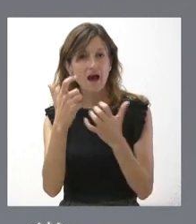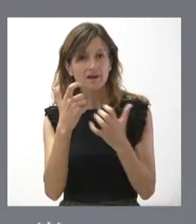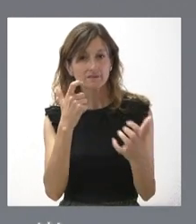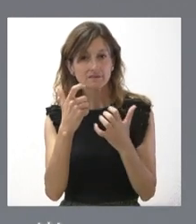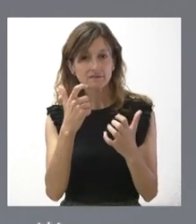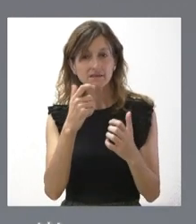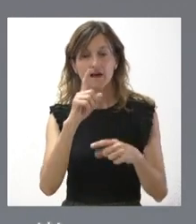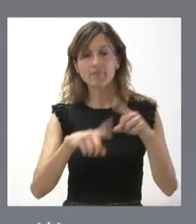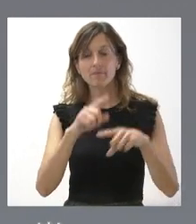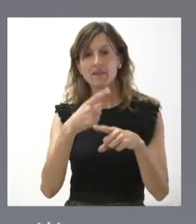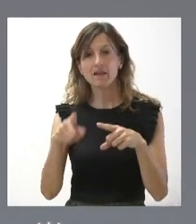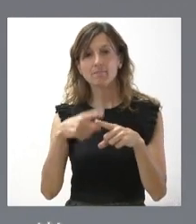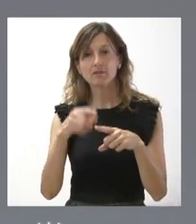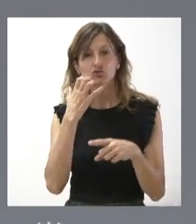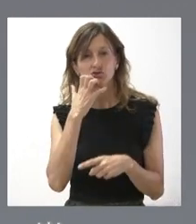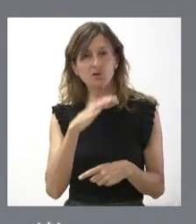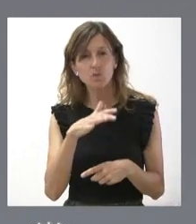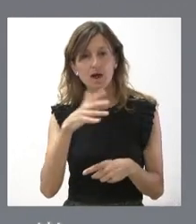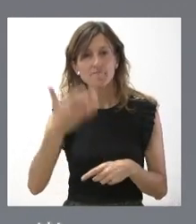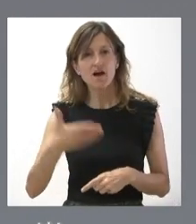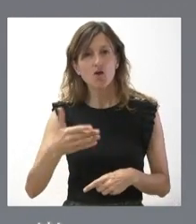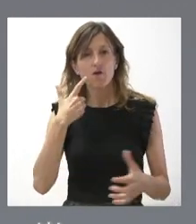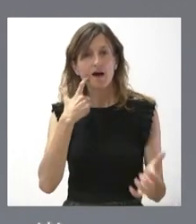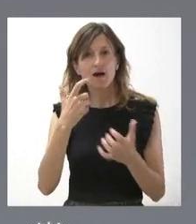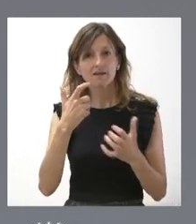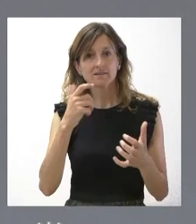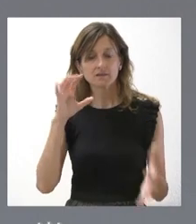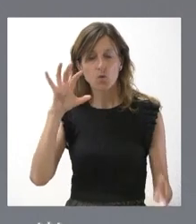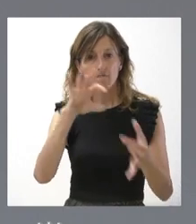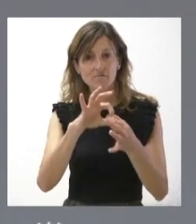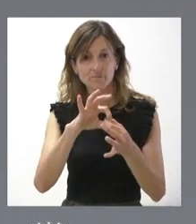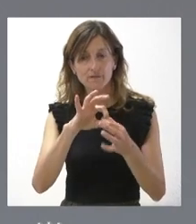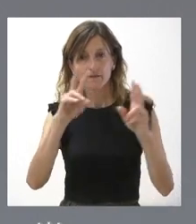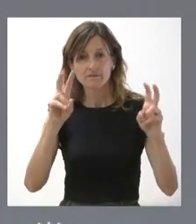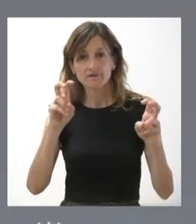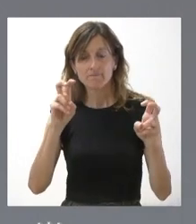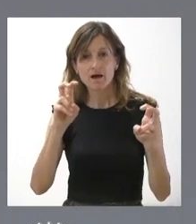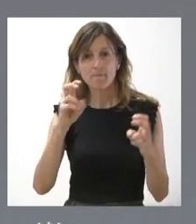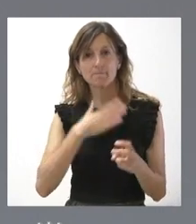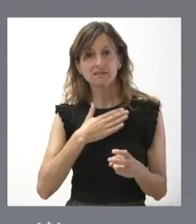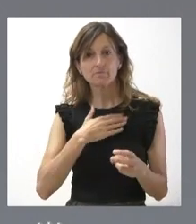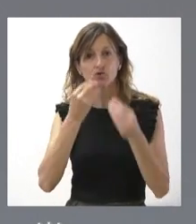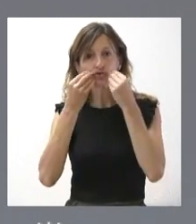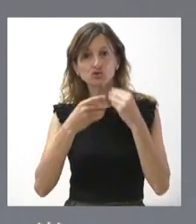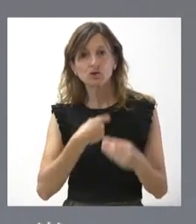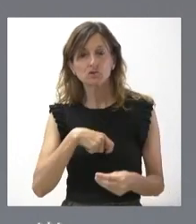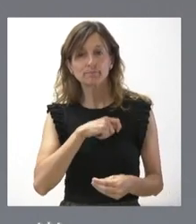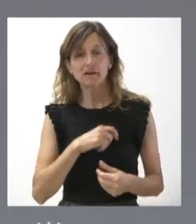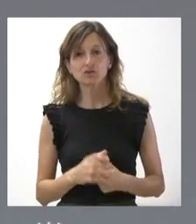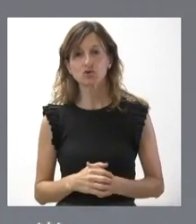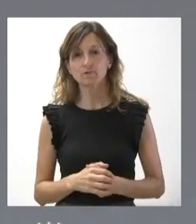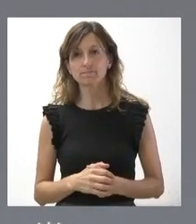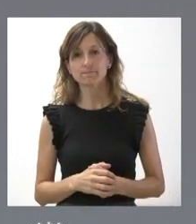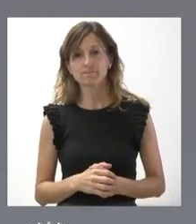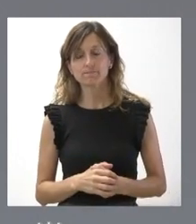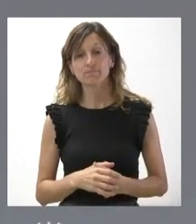de elementos de singular valor artístico que formen parte de un bien integrante del patrimonio histórico español. Y